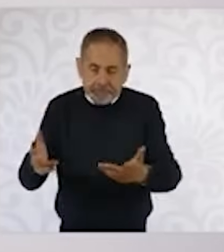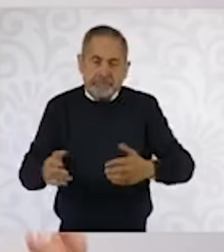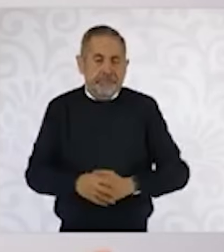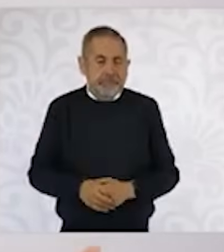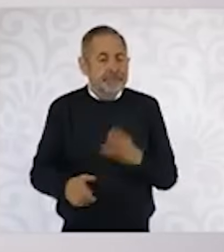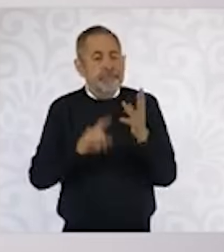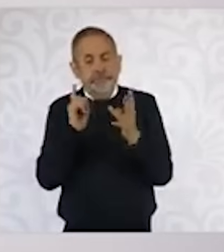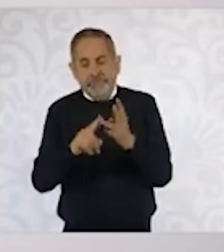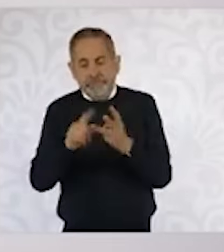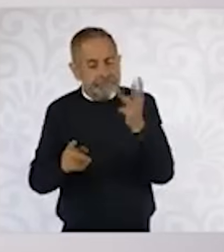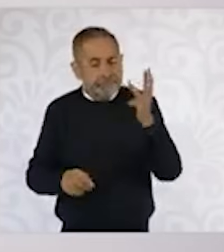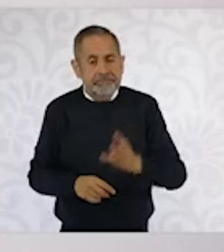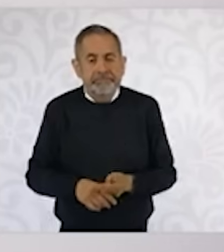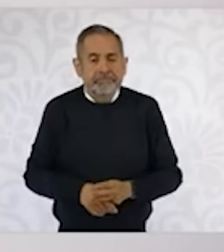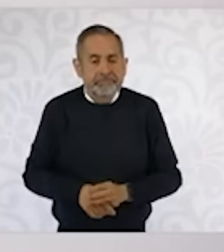Y tercero,